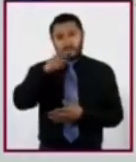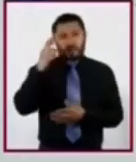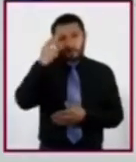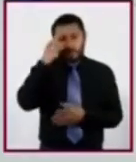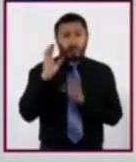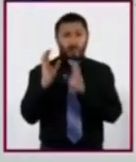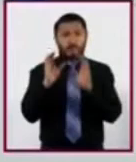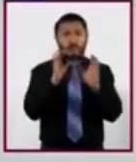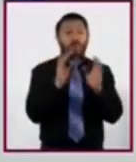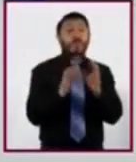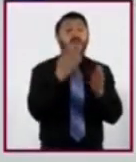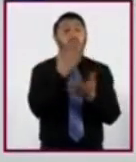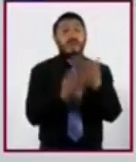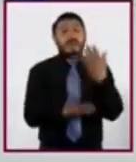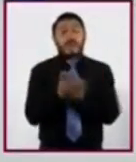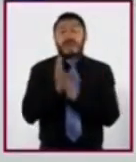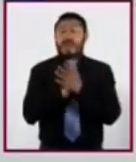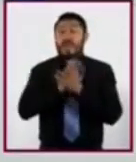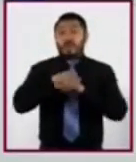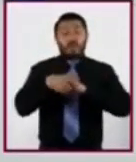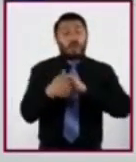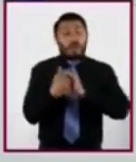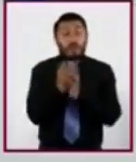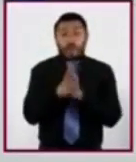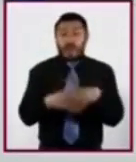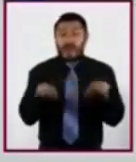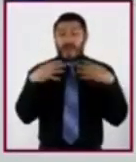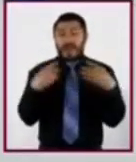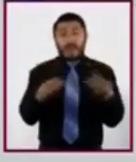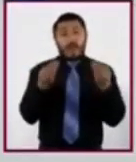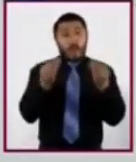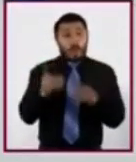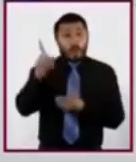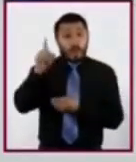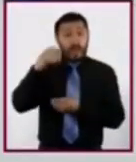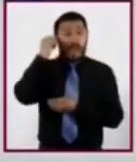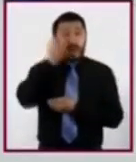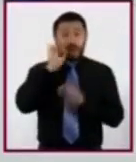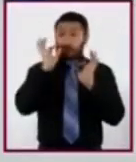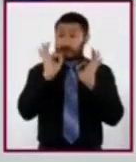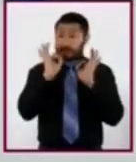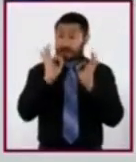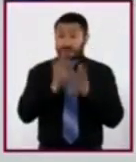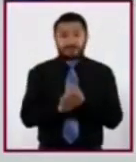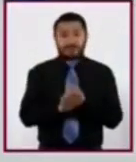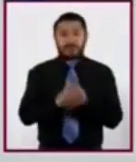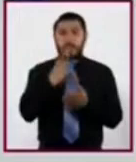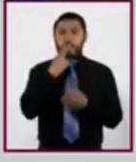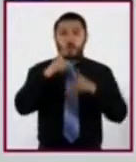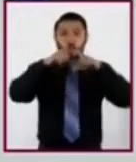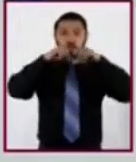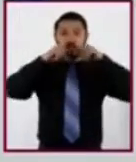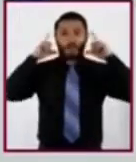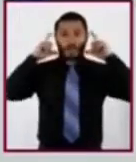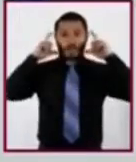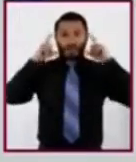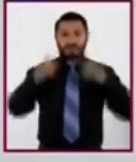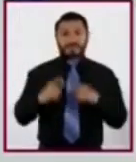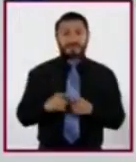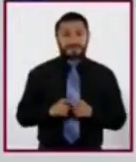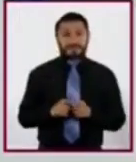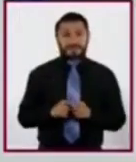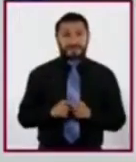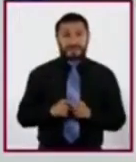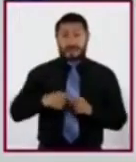lavando frecuentemente nuestras manos con agua abundante y jabón, usando el cubrebocas adecuadamente de